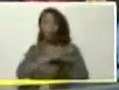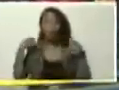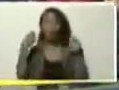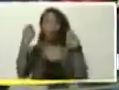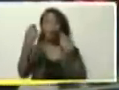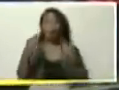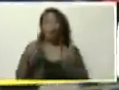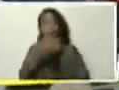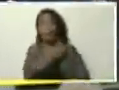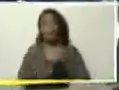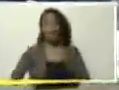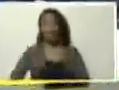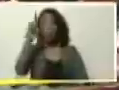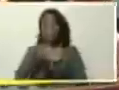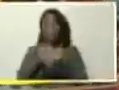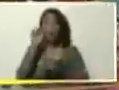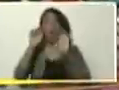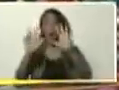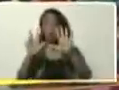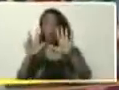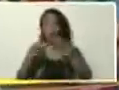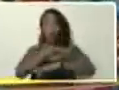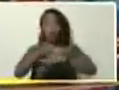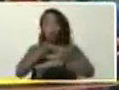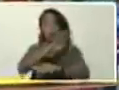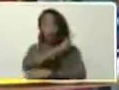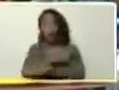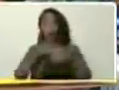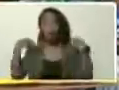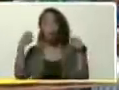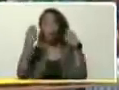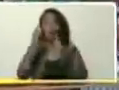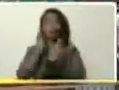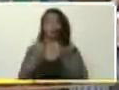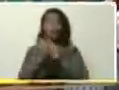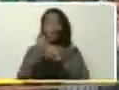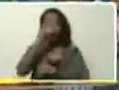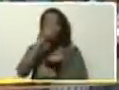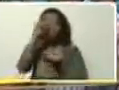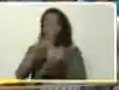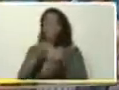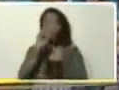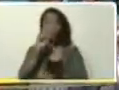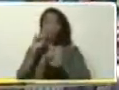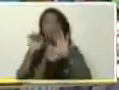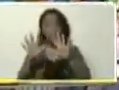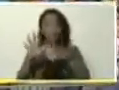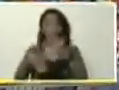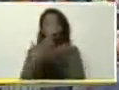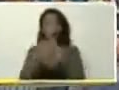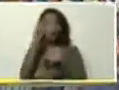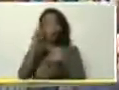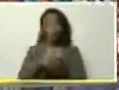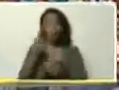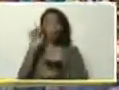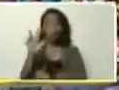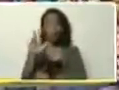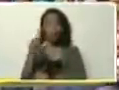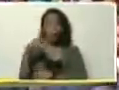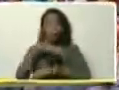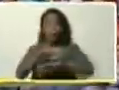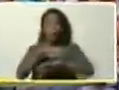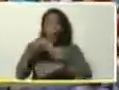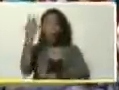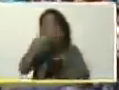presidencia en el 2008, ministro del Poder Popular para el deporte año 2010 hasta el 2013, ministro para la juventud del